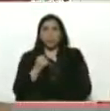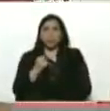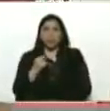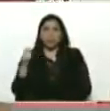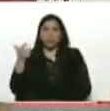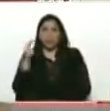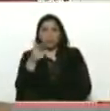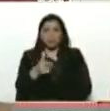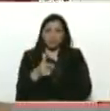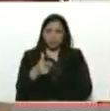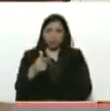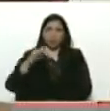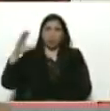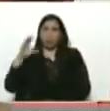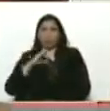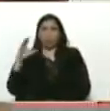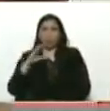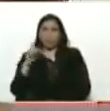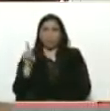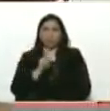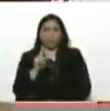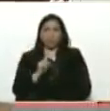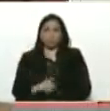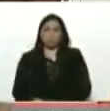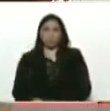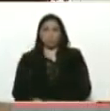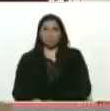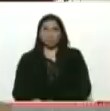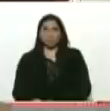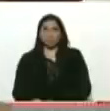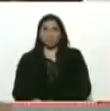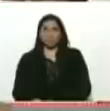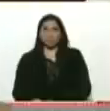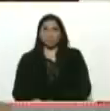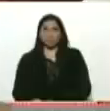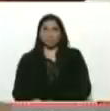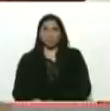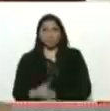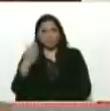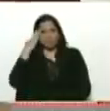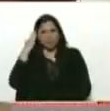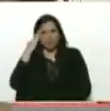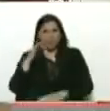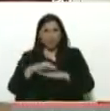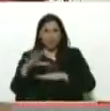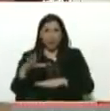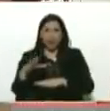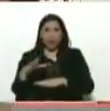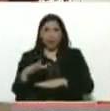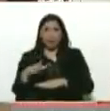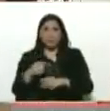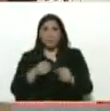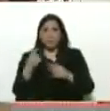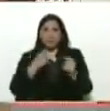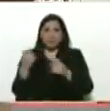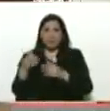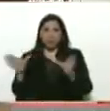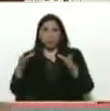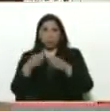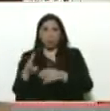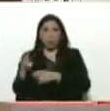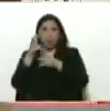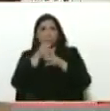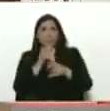Colombia, que no estaba al tanto de que debía dejar pasar un grupo de armas,